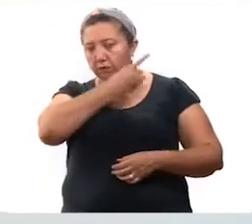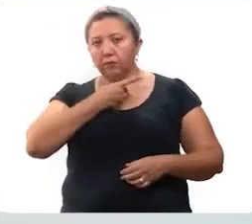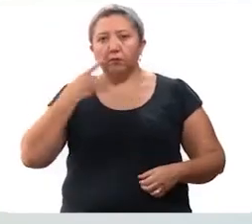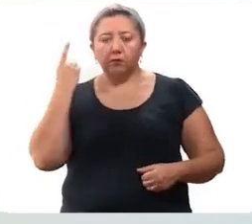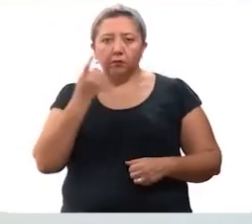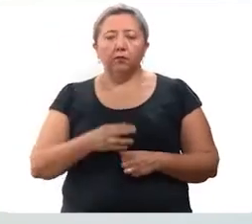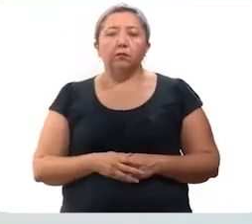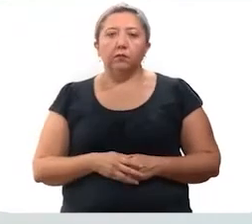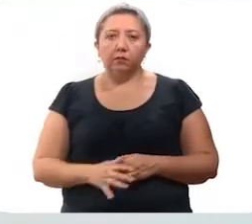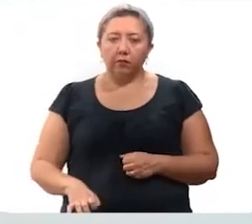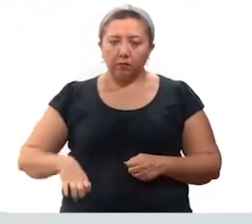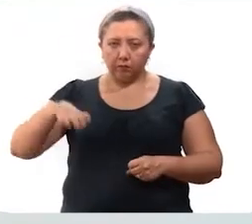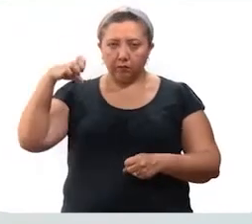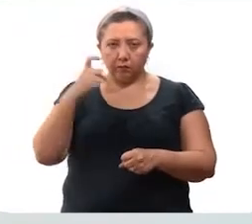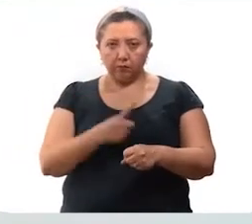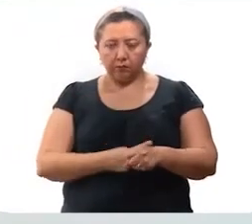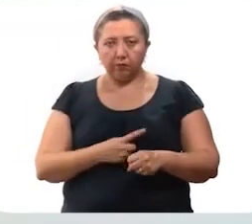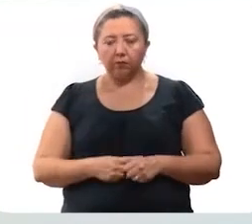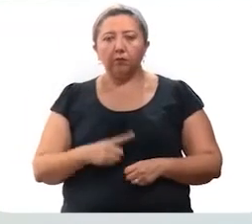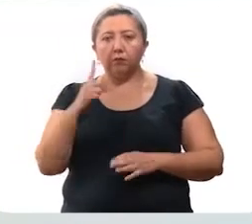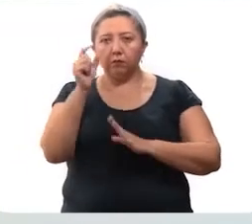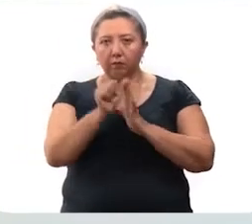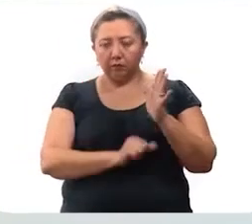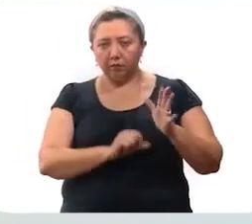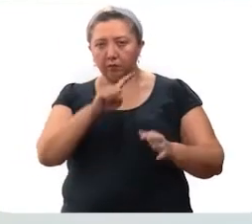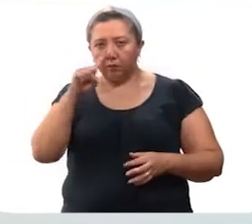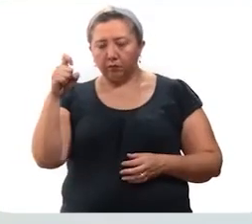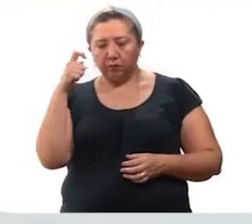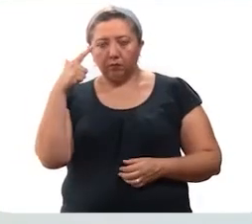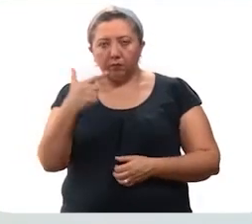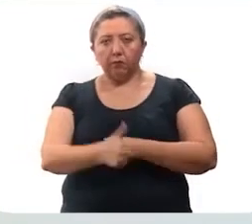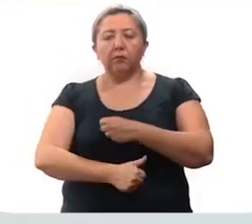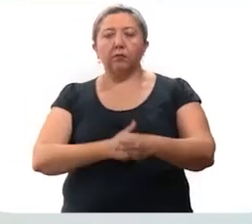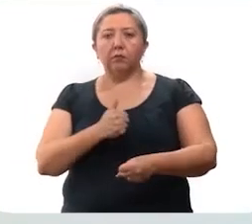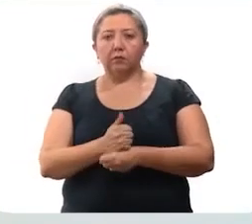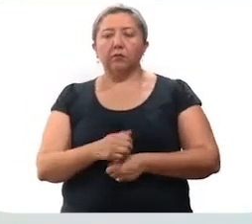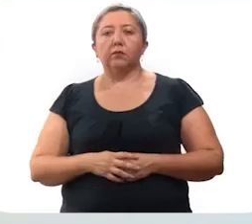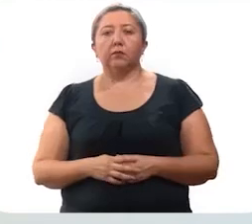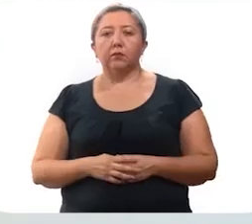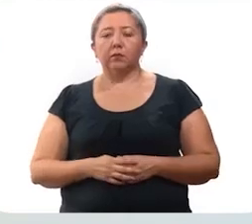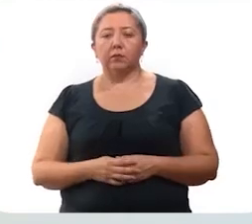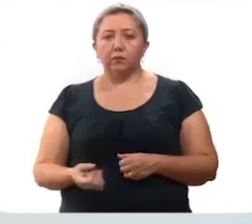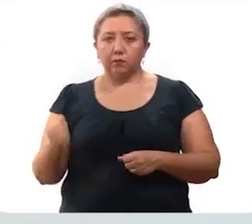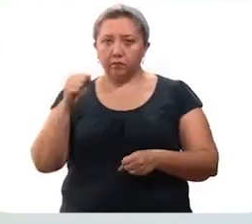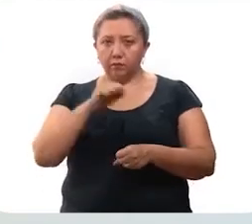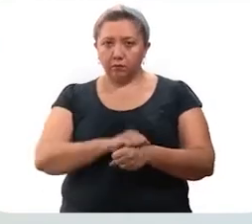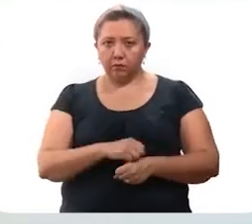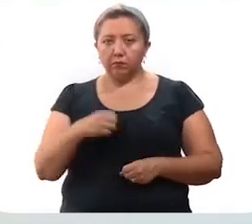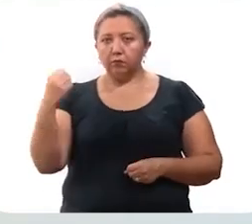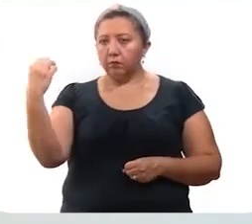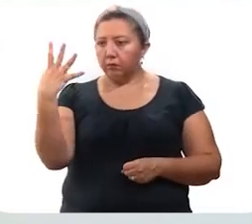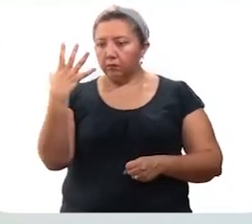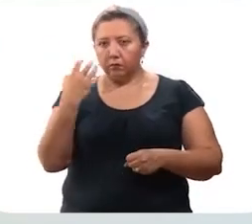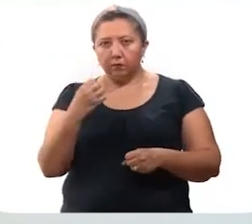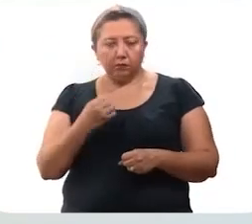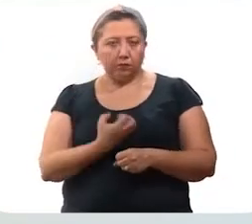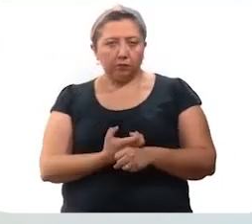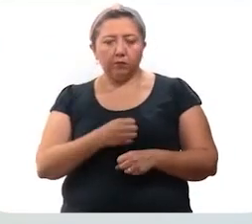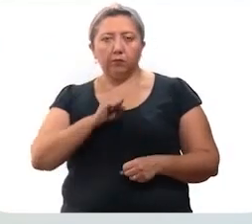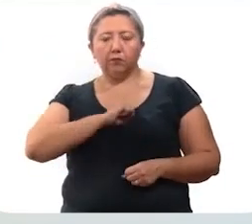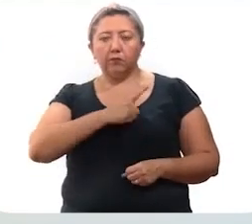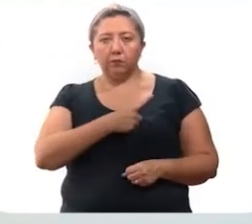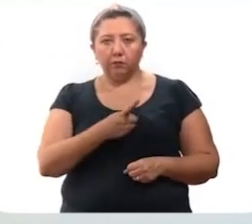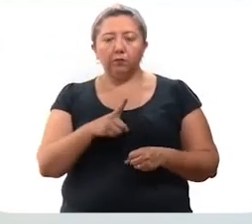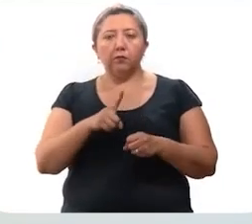de diagnóstico. El rango de edad de los casos es de 1 mes a 107 años. Los indicadores semanales del